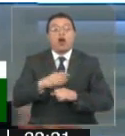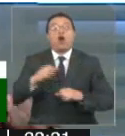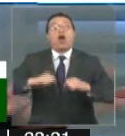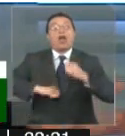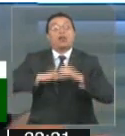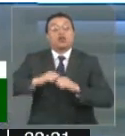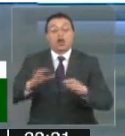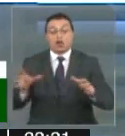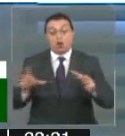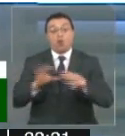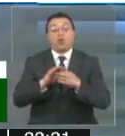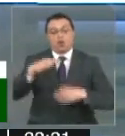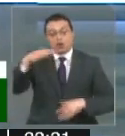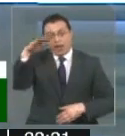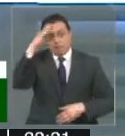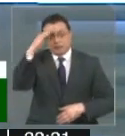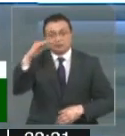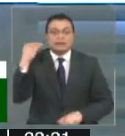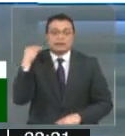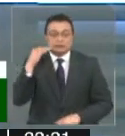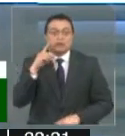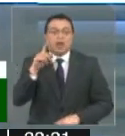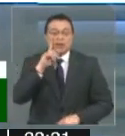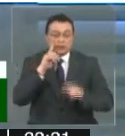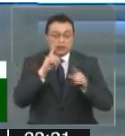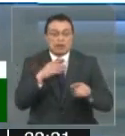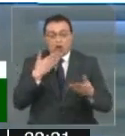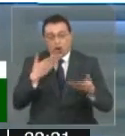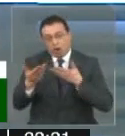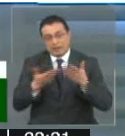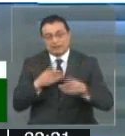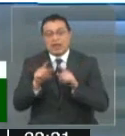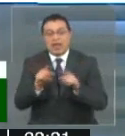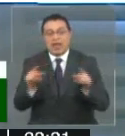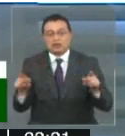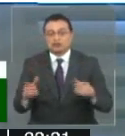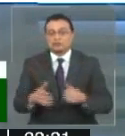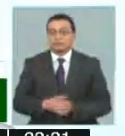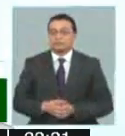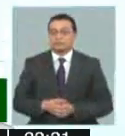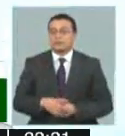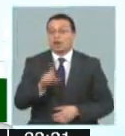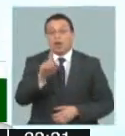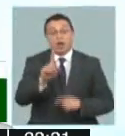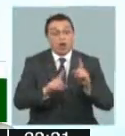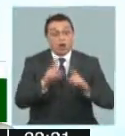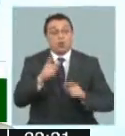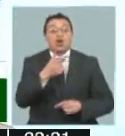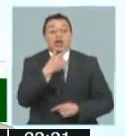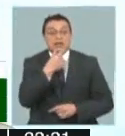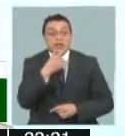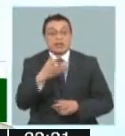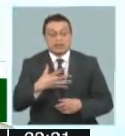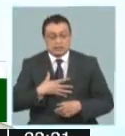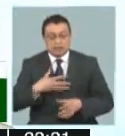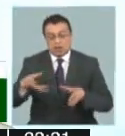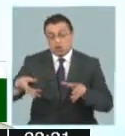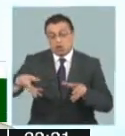en conjunto con la experiencia que estos chicos tenían para compartir con ellos. Si alguien quiere declararse